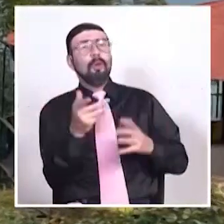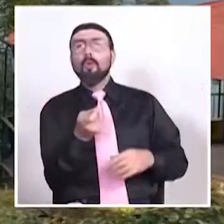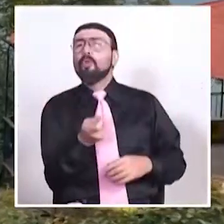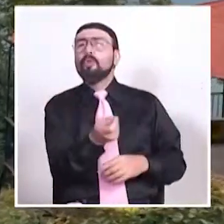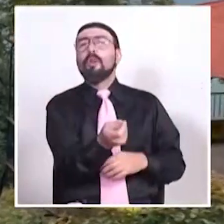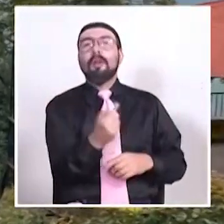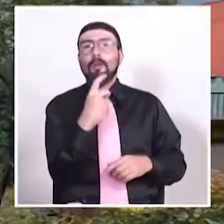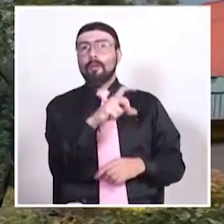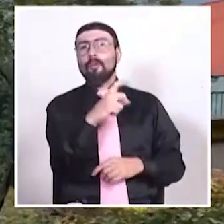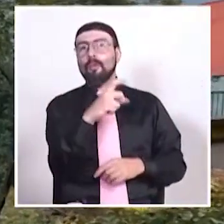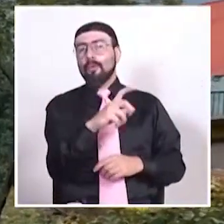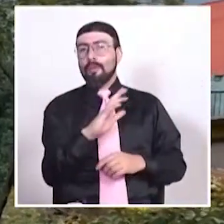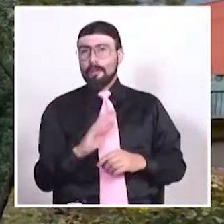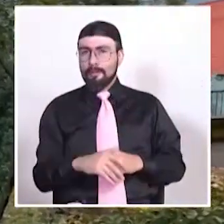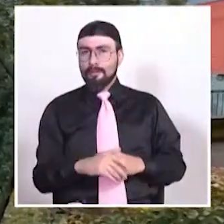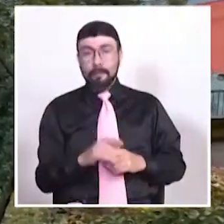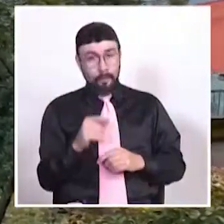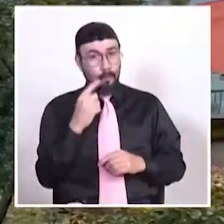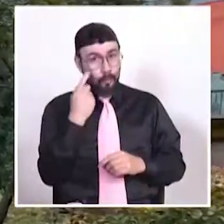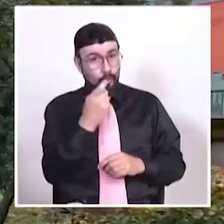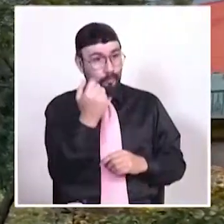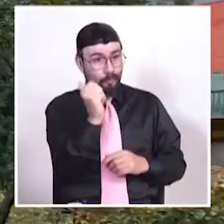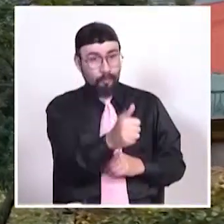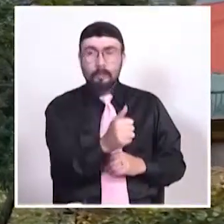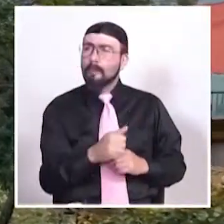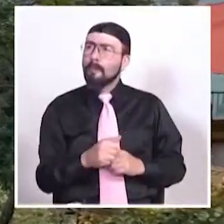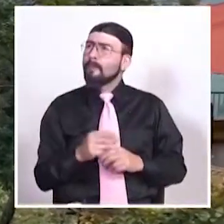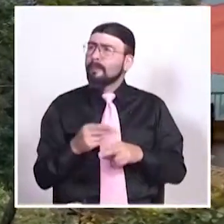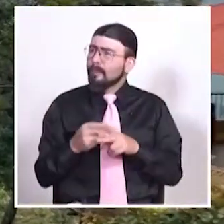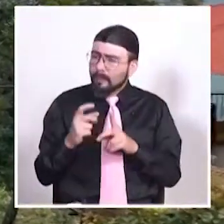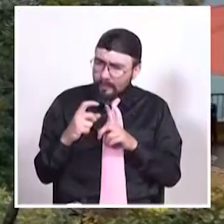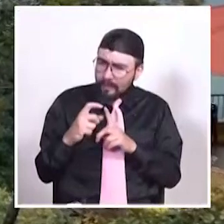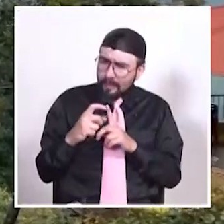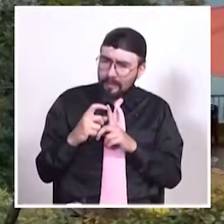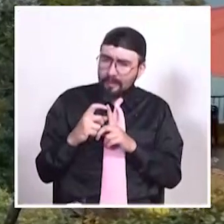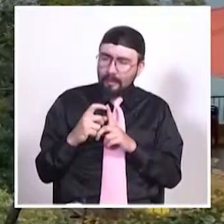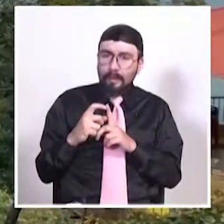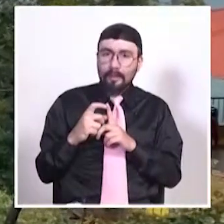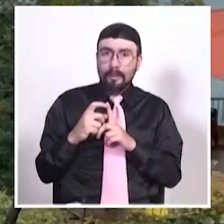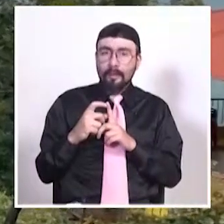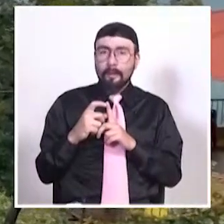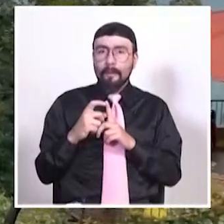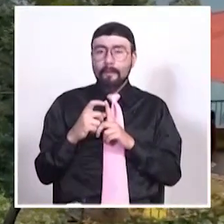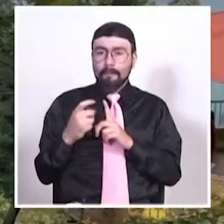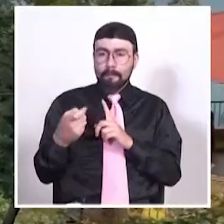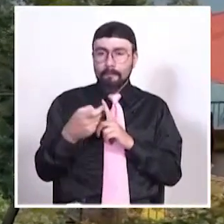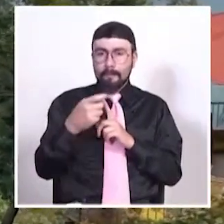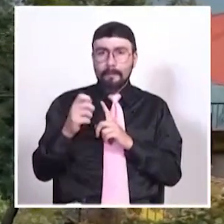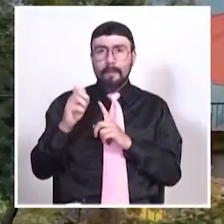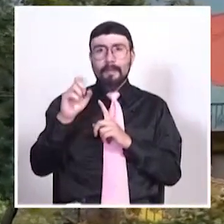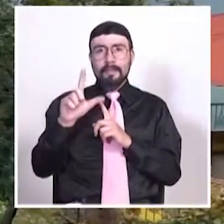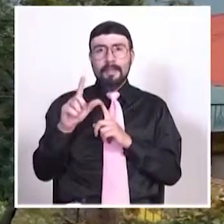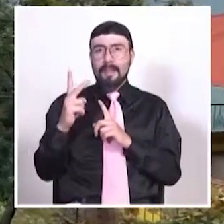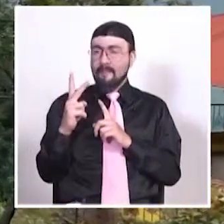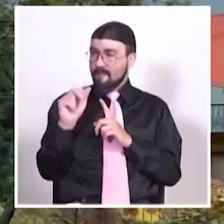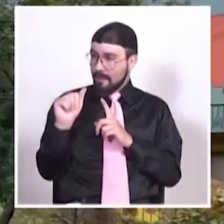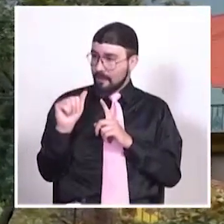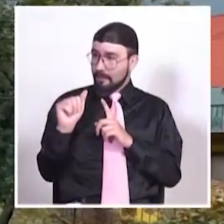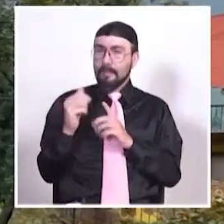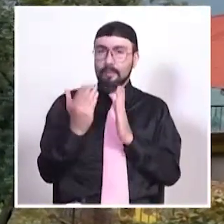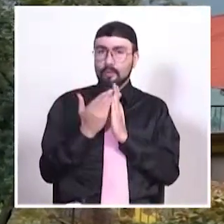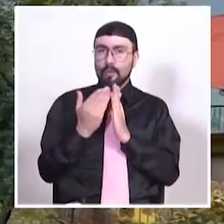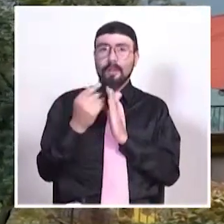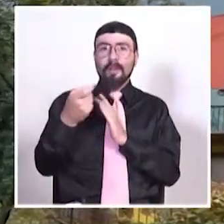cerquita Cúcuta. Ubíquenlo. Se pronuncia, es con G, pero se pronuncia con Y, Yelva. Escuela